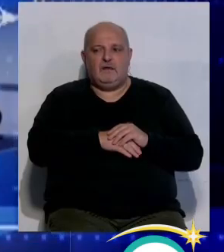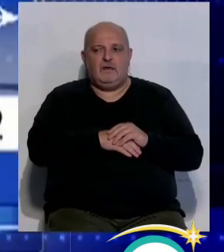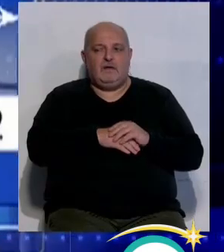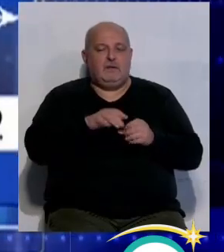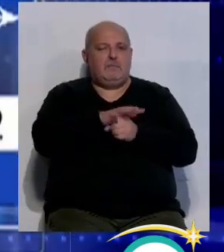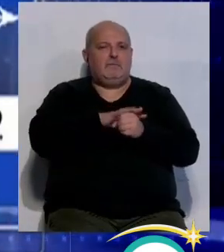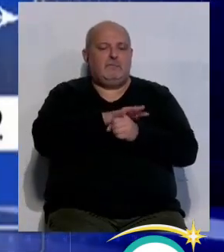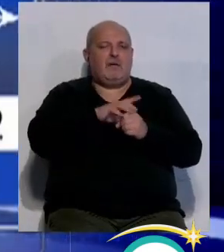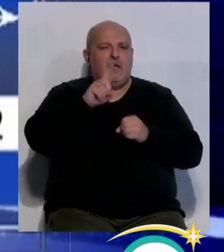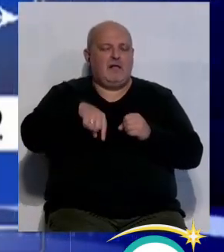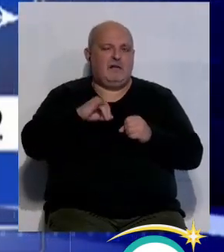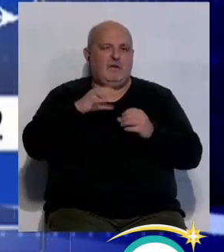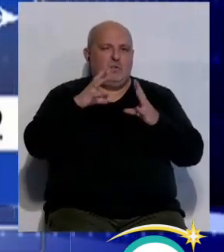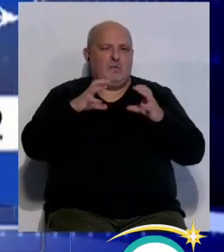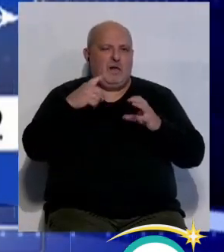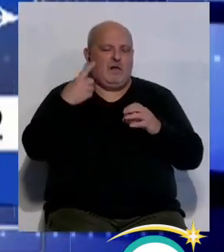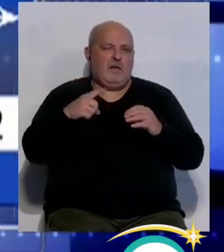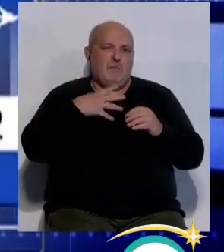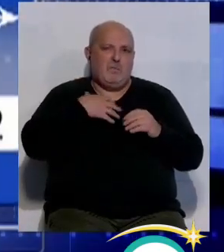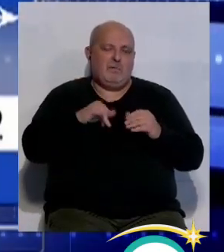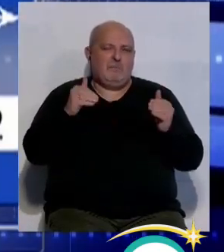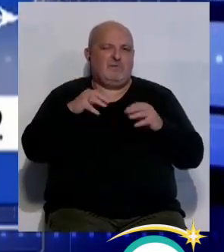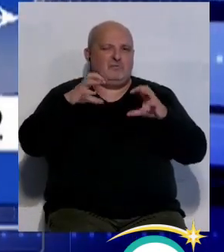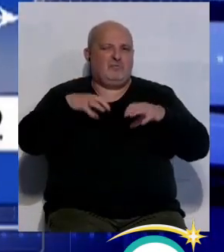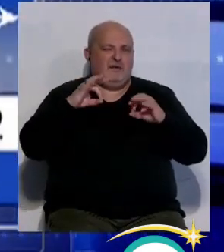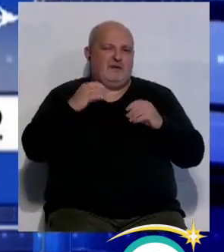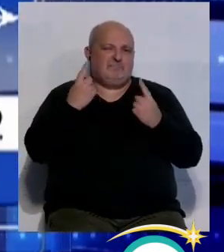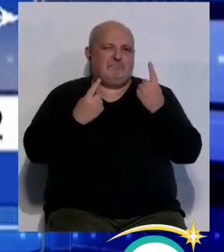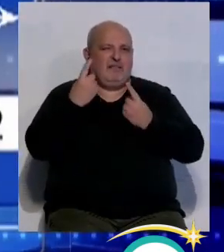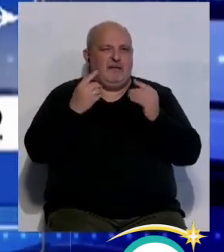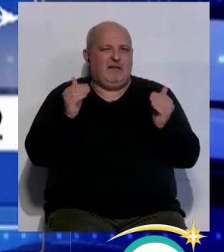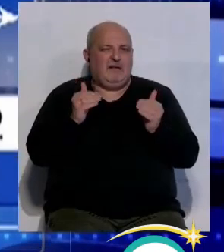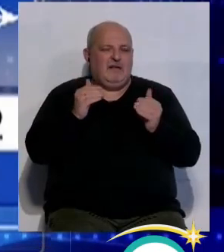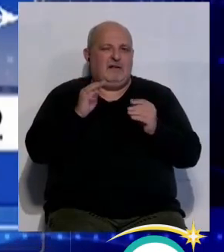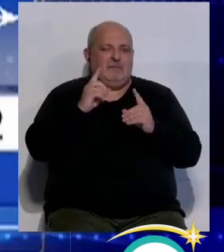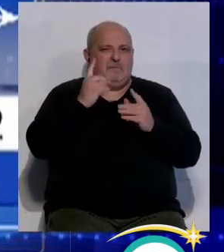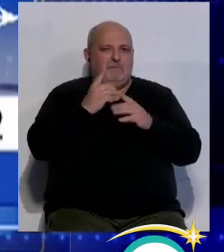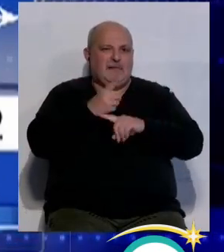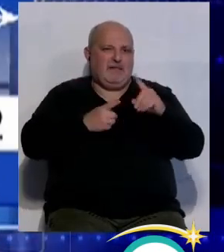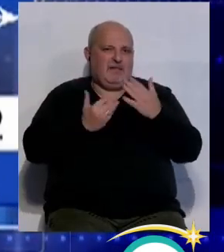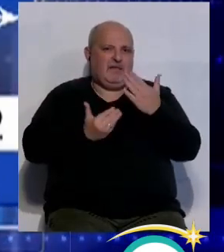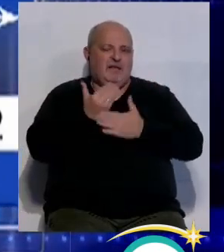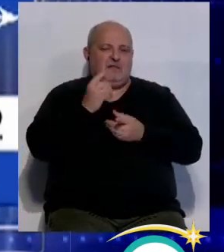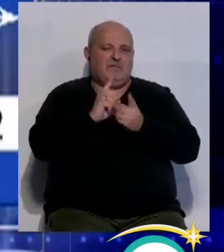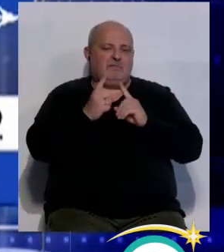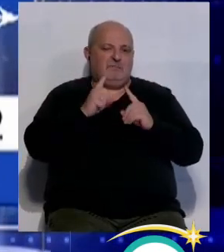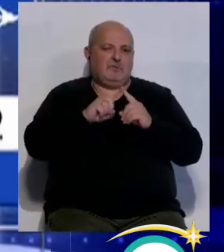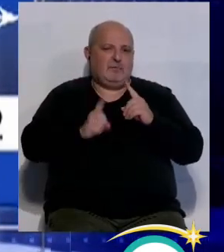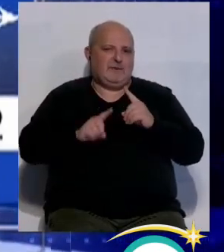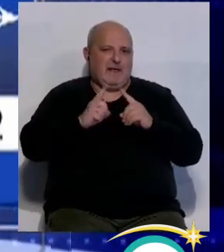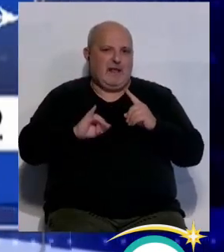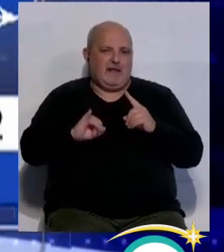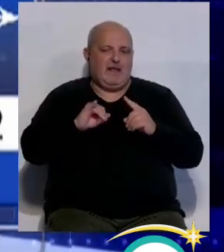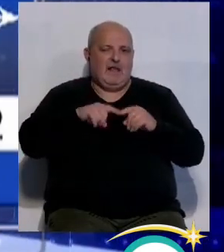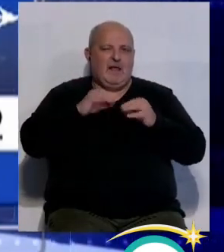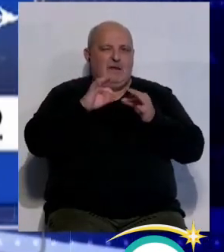En la provincia predominarán cielos nubosos con probabilidad de chubascos ocasionales durante la primera mitad del día, que pueden ir acompañados de